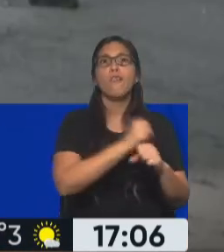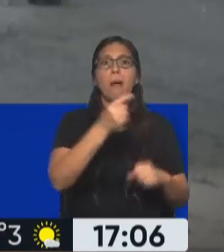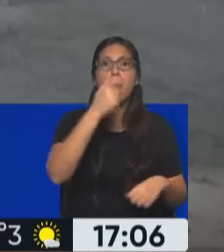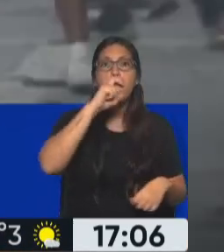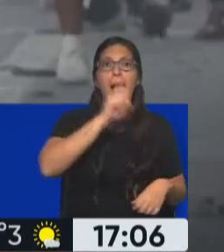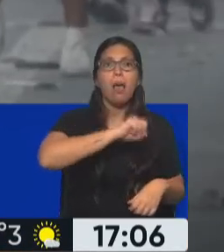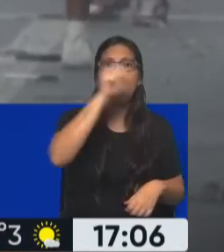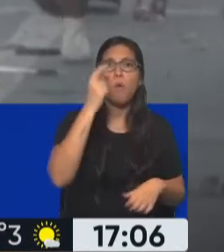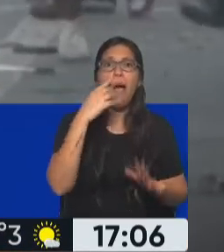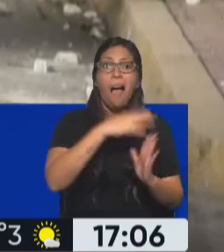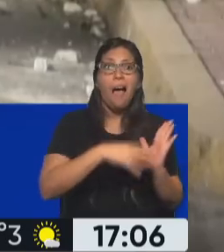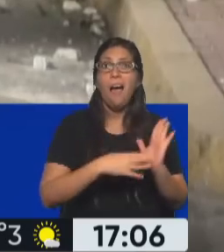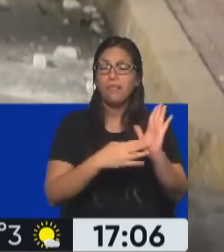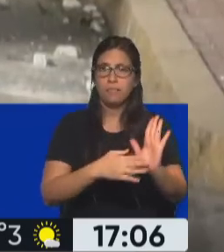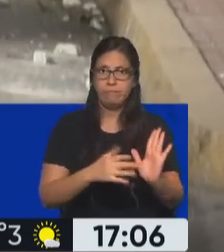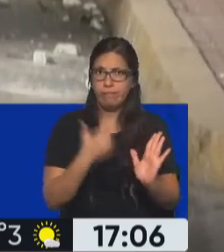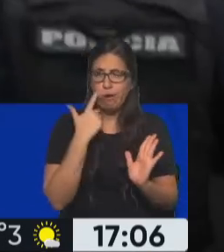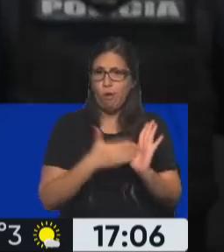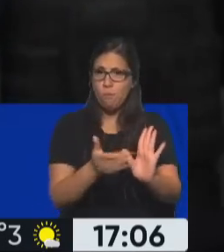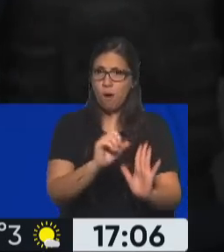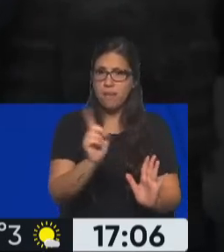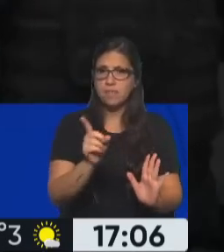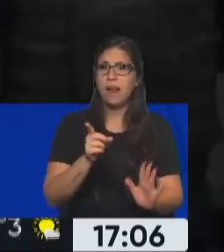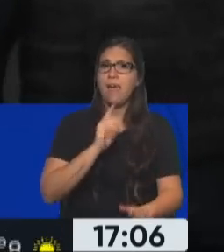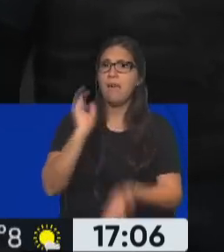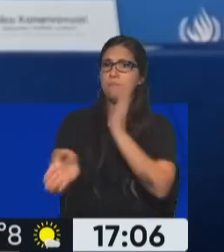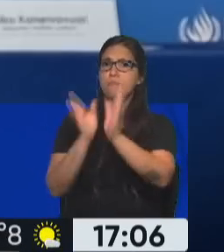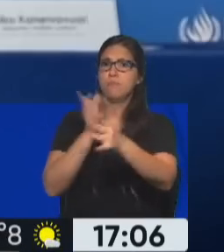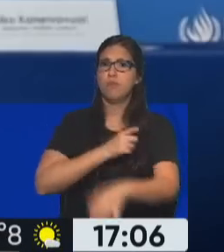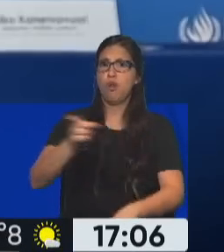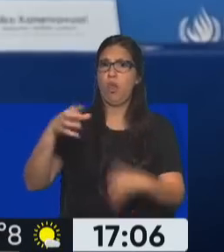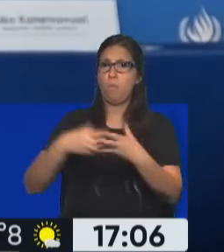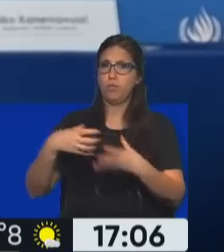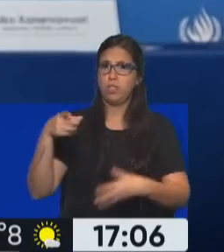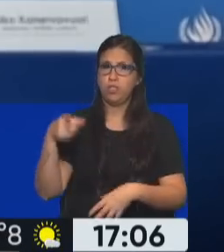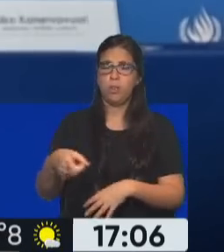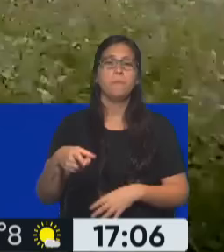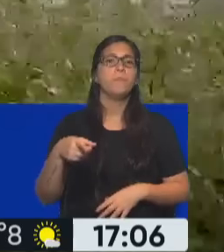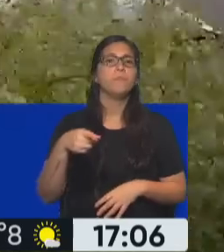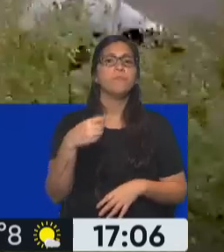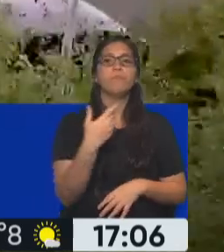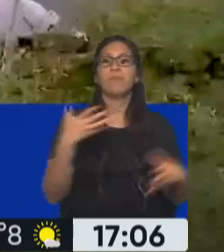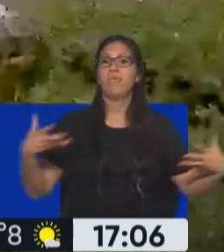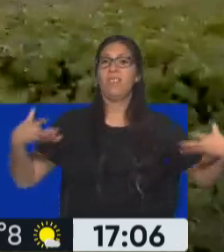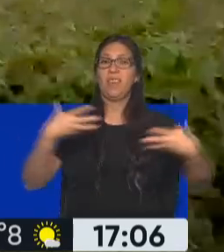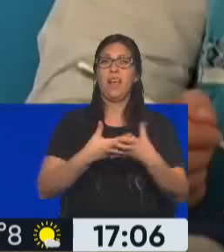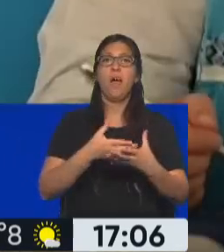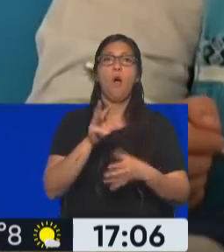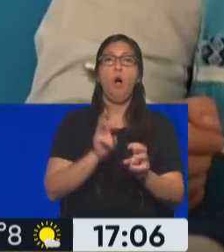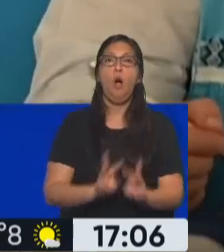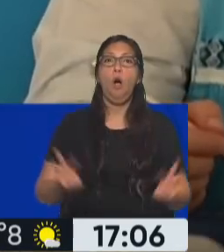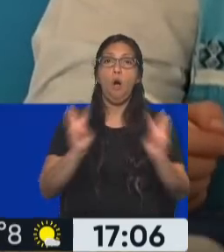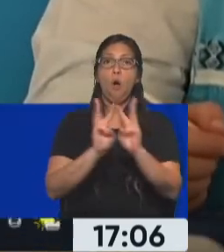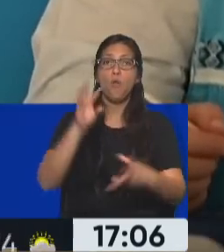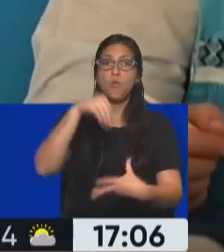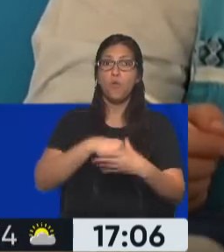y por incrementar la represión e intimidación a la oposición. Esta semana, el alto comisionado para los derechos humanos de Naciones Unidas, Volker